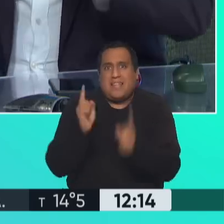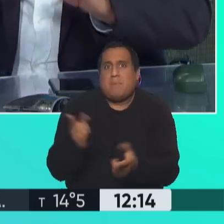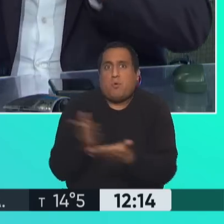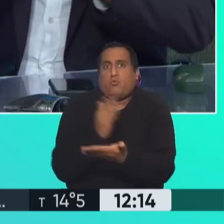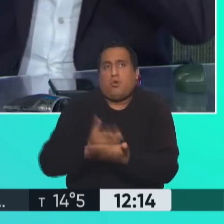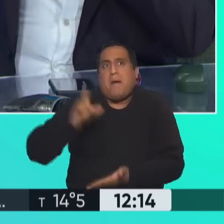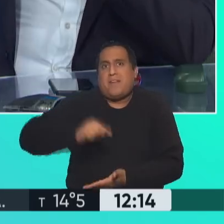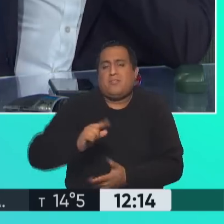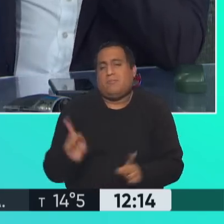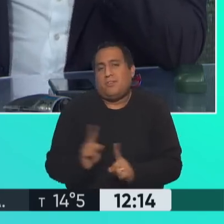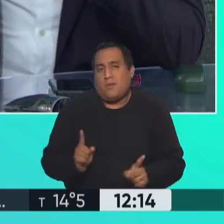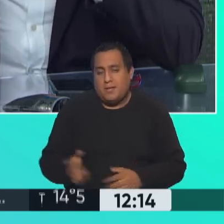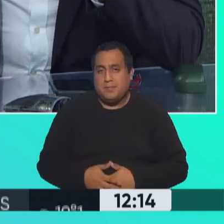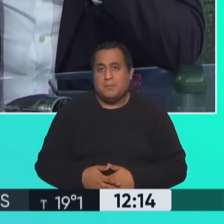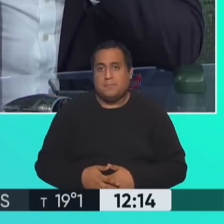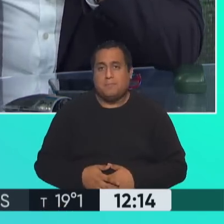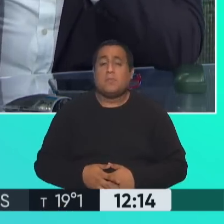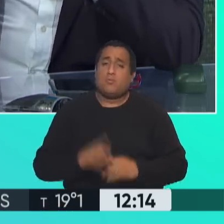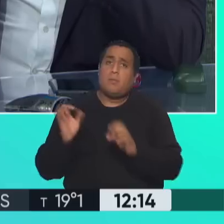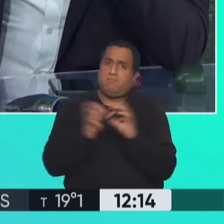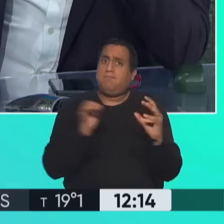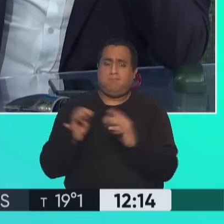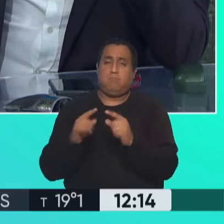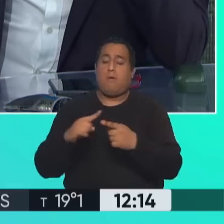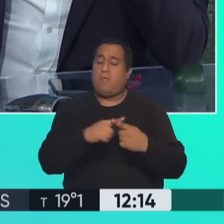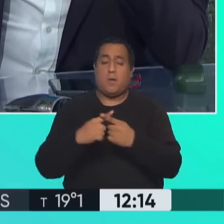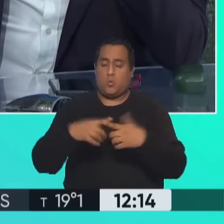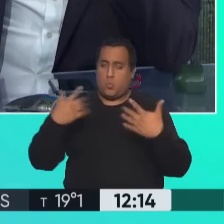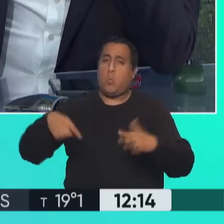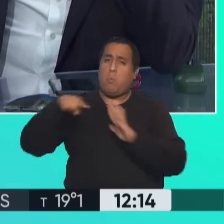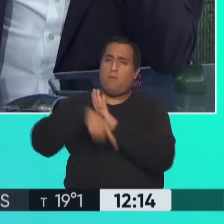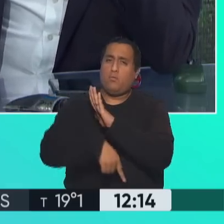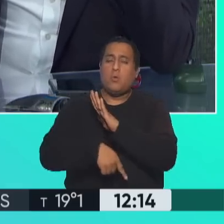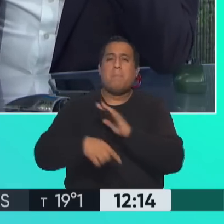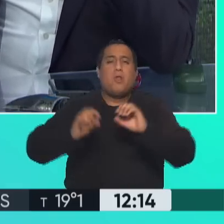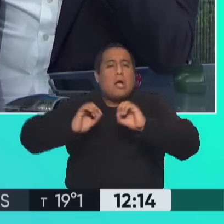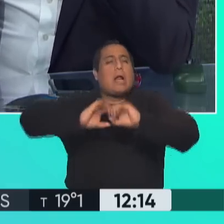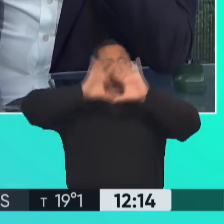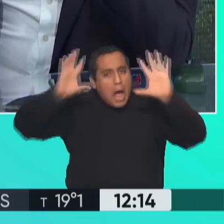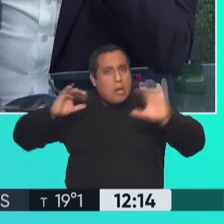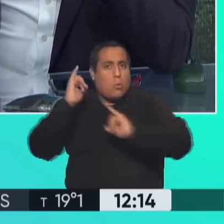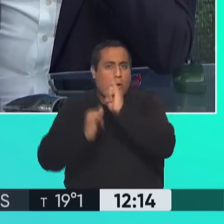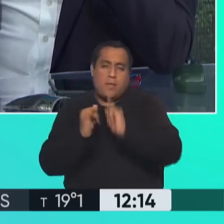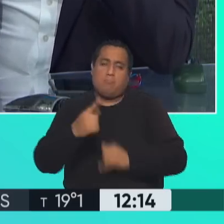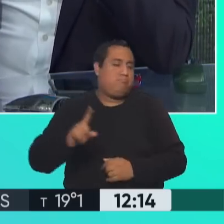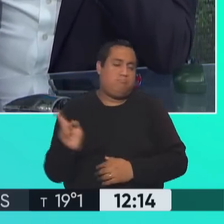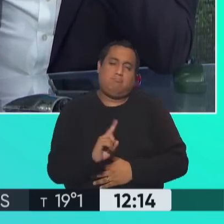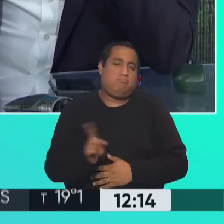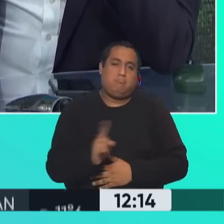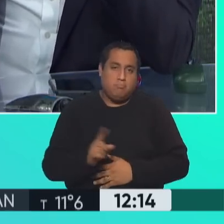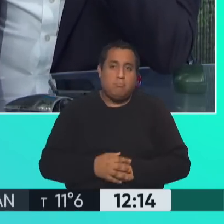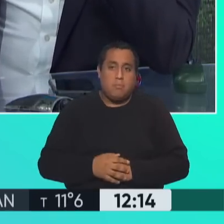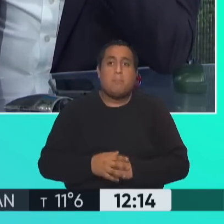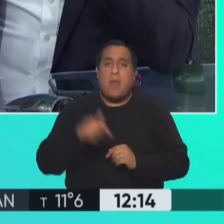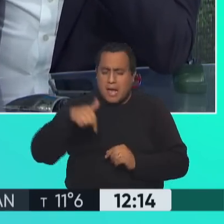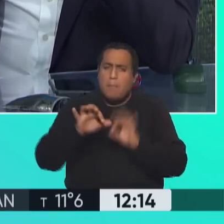es llamativo, ¿no? Es muy de fondo la discusión que se da, pero no está tan a la luz, tan presente para todo el mundo. Y me parece que acá hay